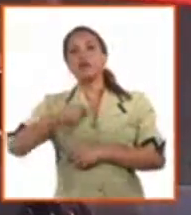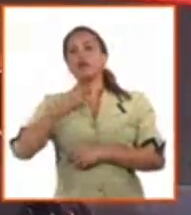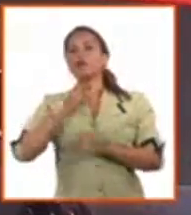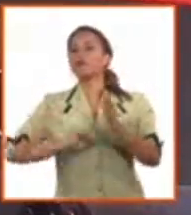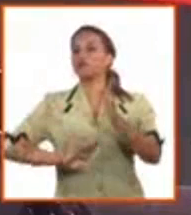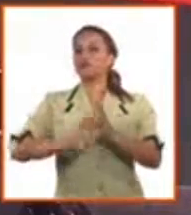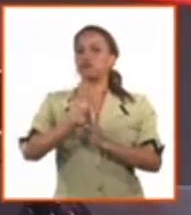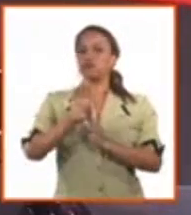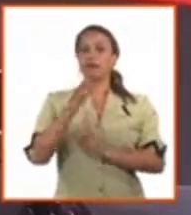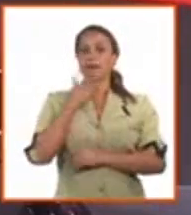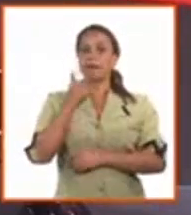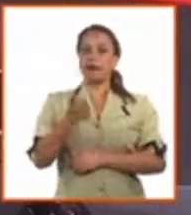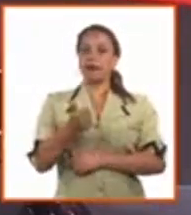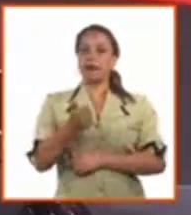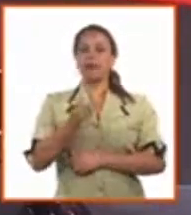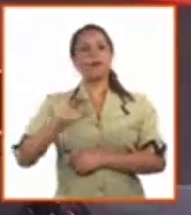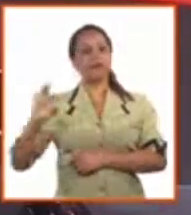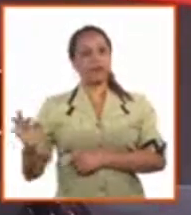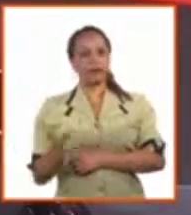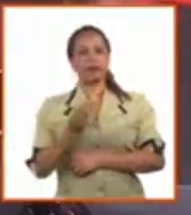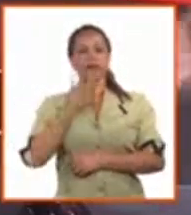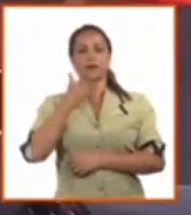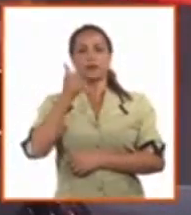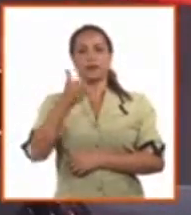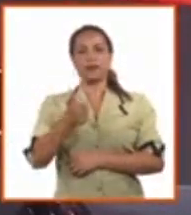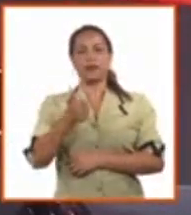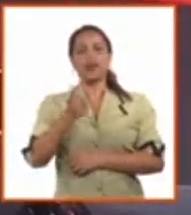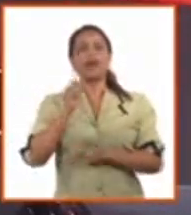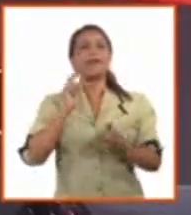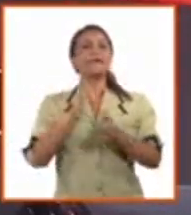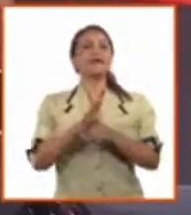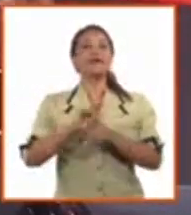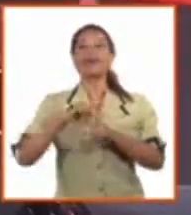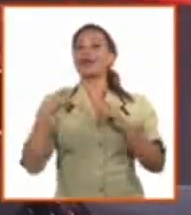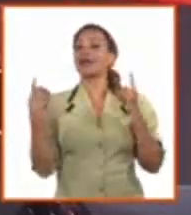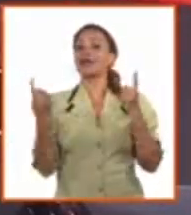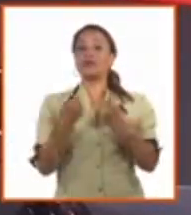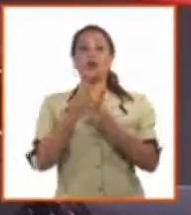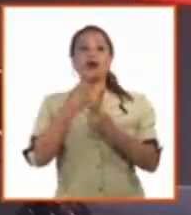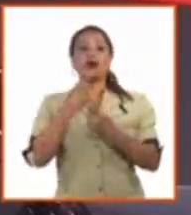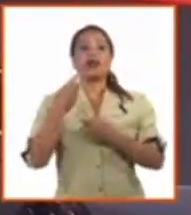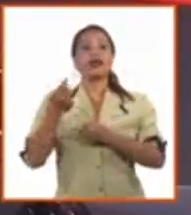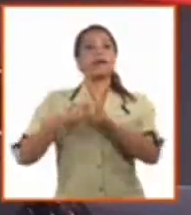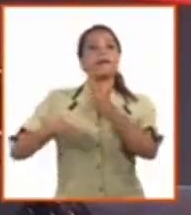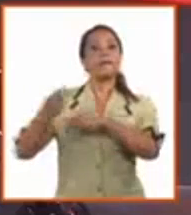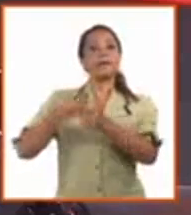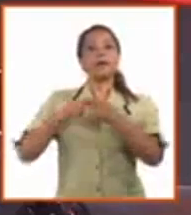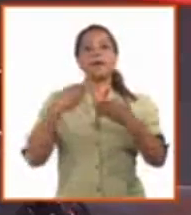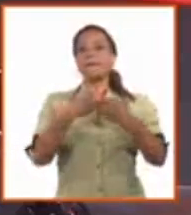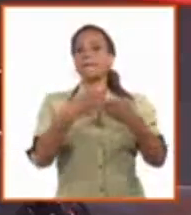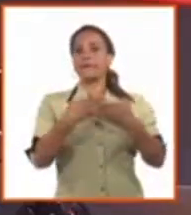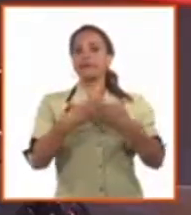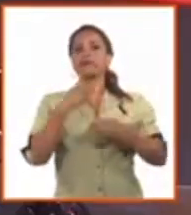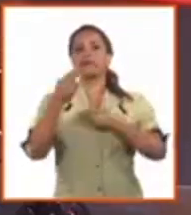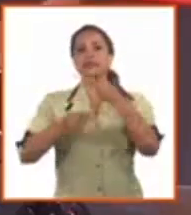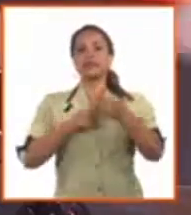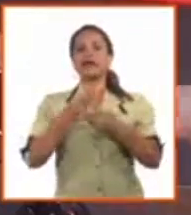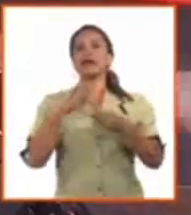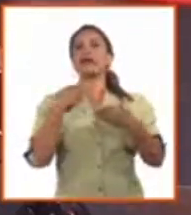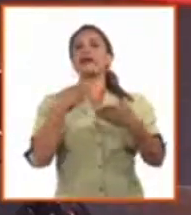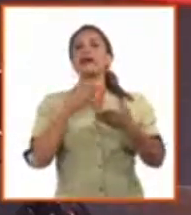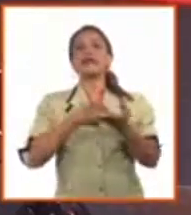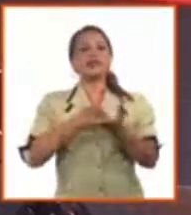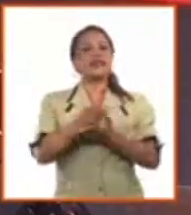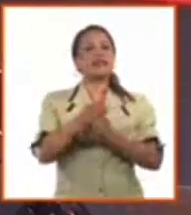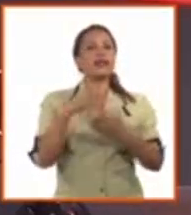y perfeccionando que se inició con la decisión de que todas las exportaciones de los actores económicos se hicieran a través de las